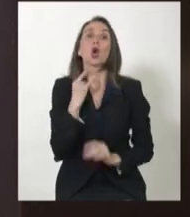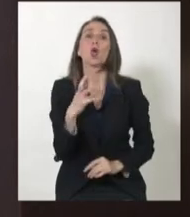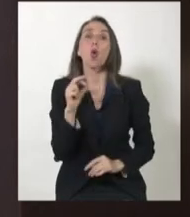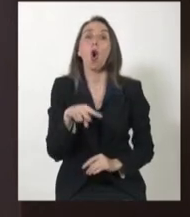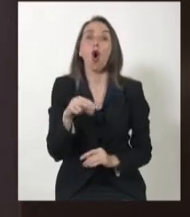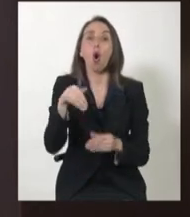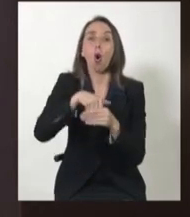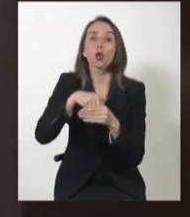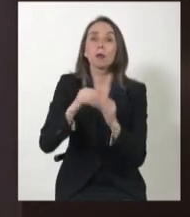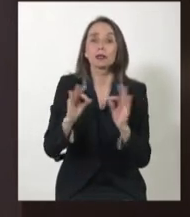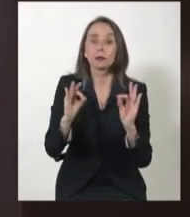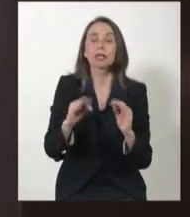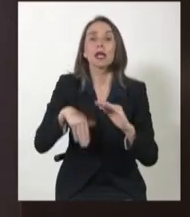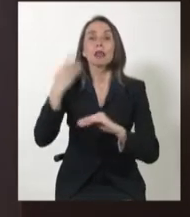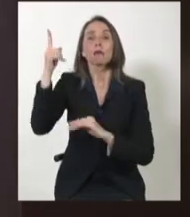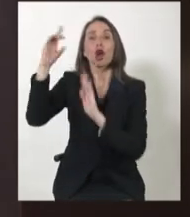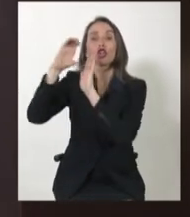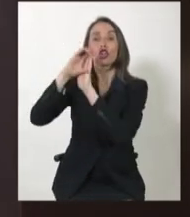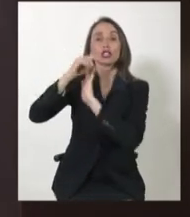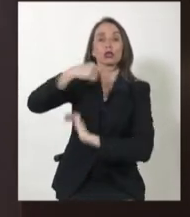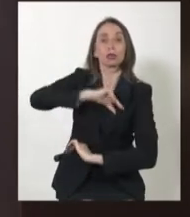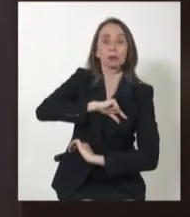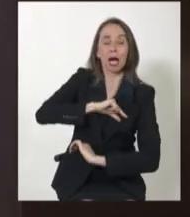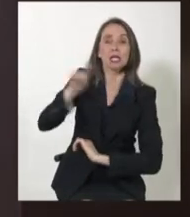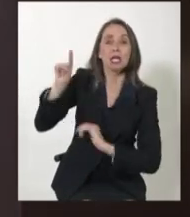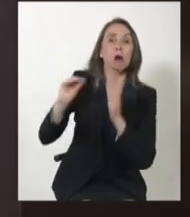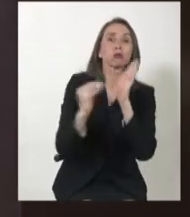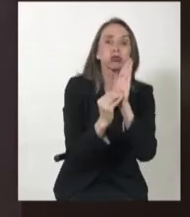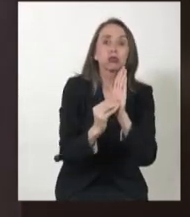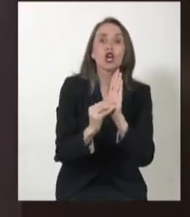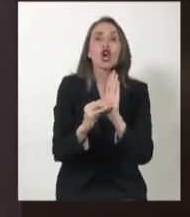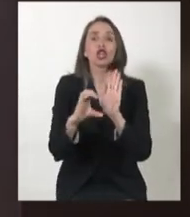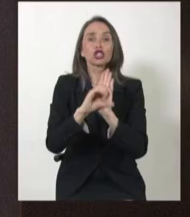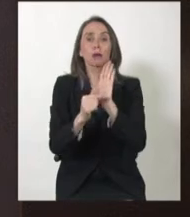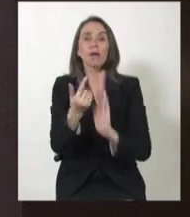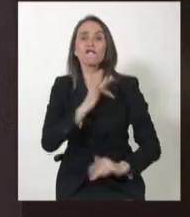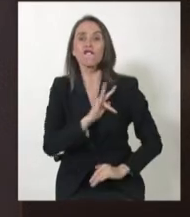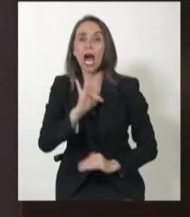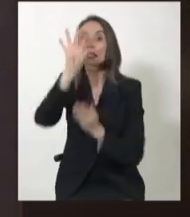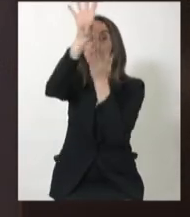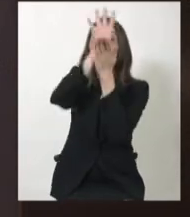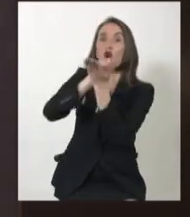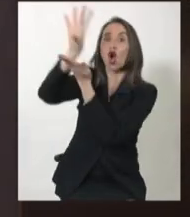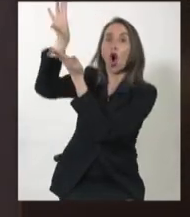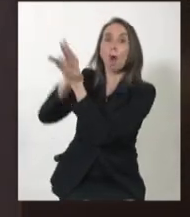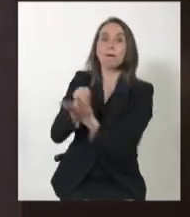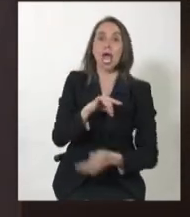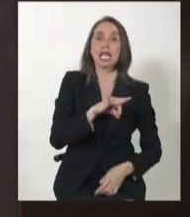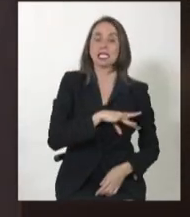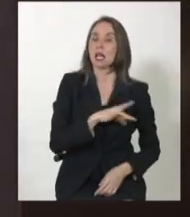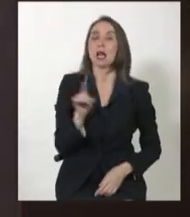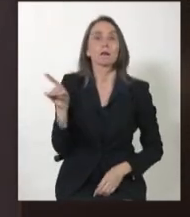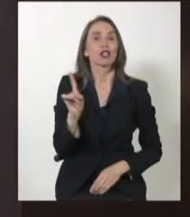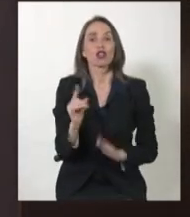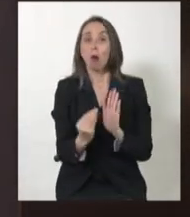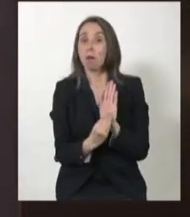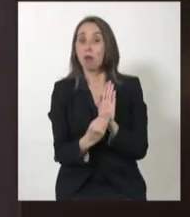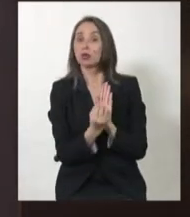Comenzaron a existir en la Constitución española, en la Constitución francesa, se tomó como modelo, pero no era el